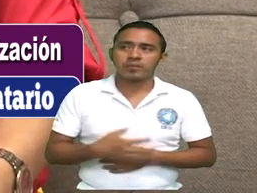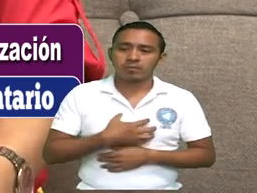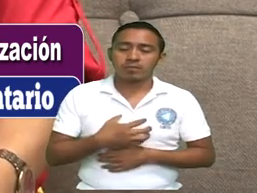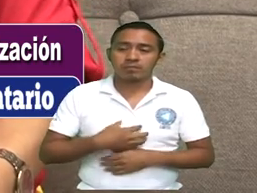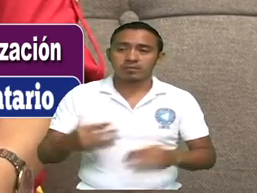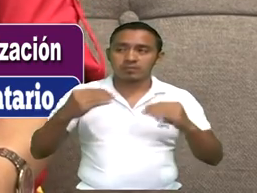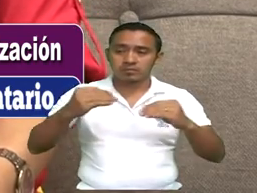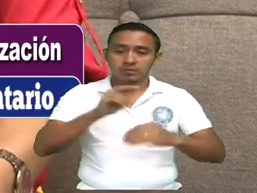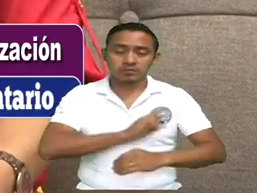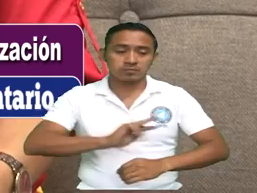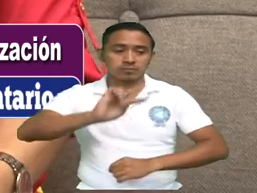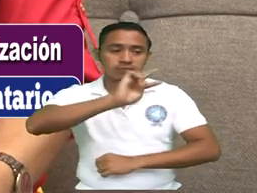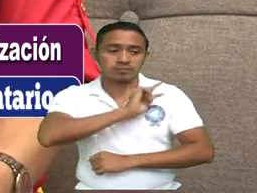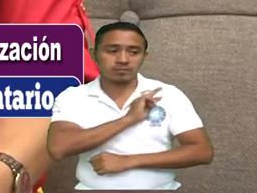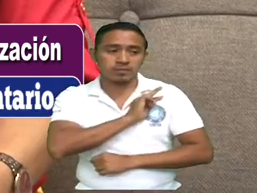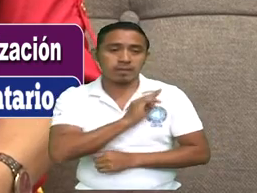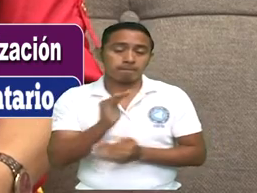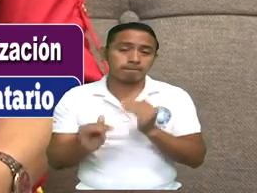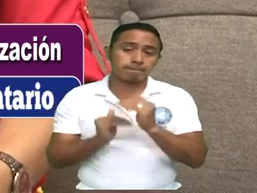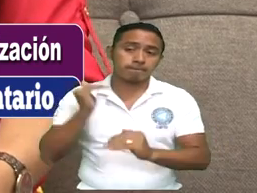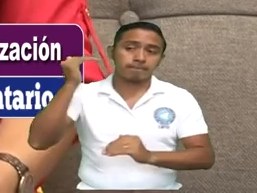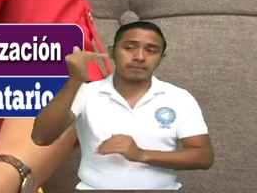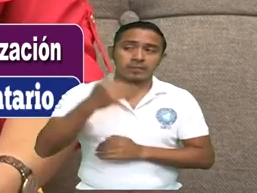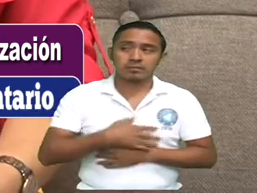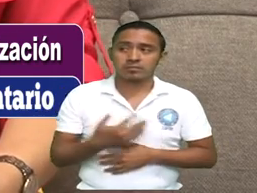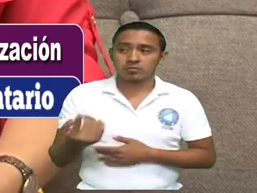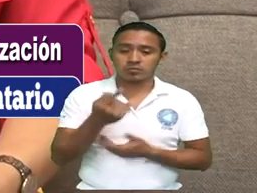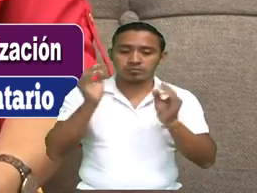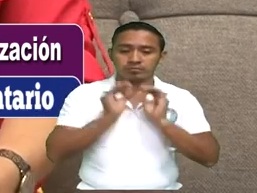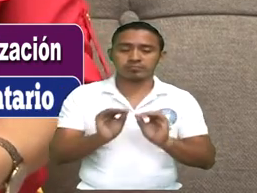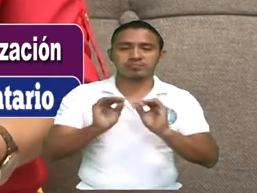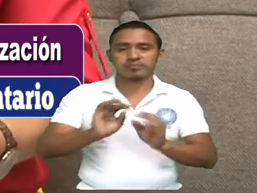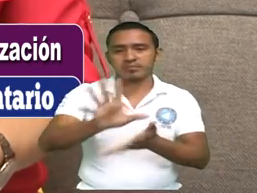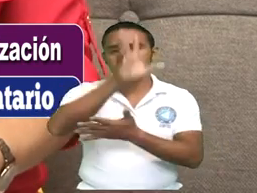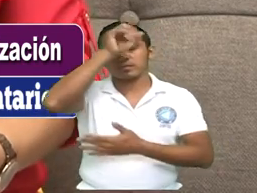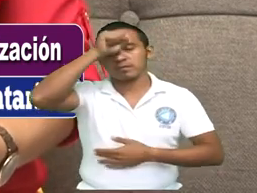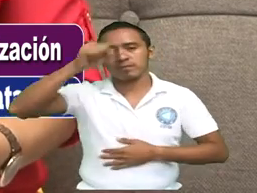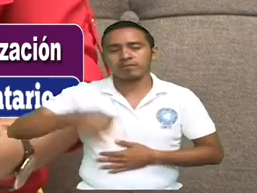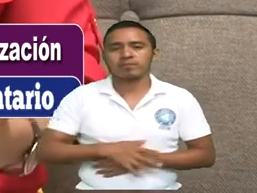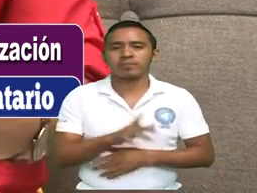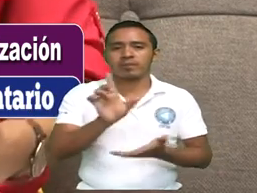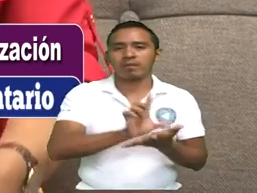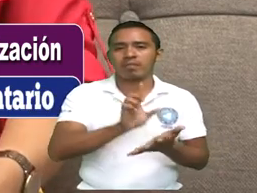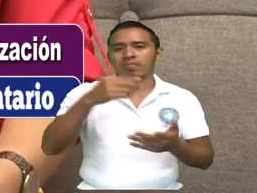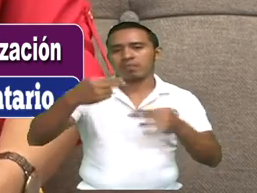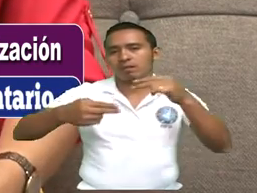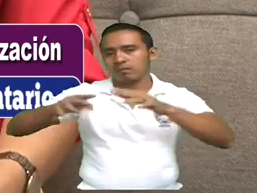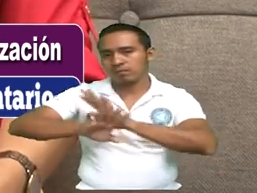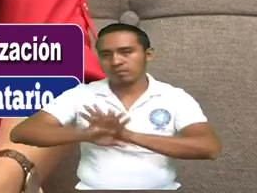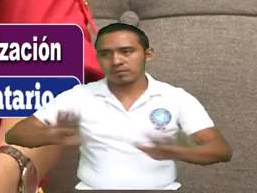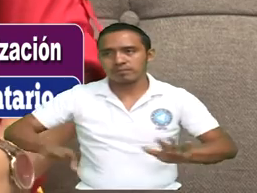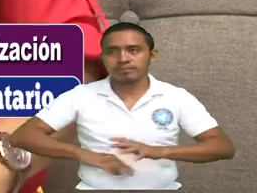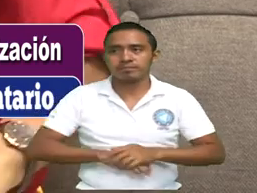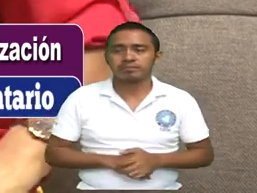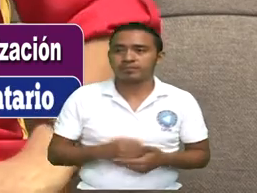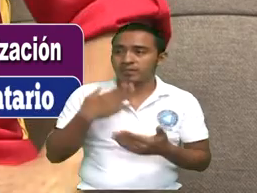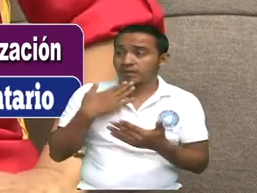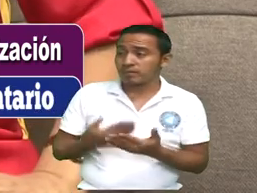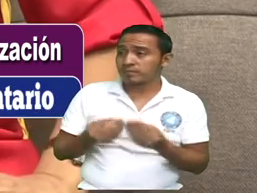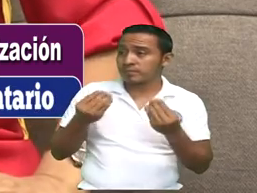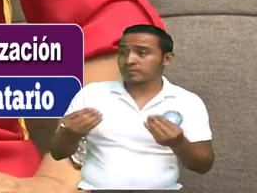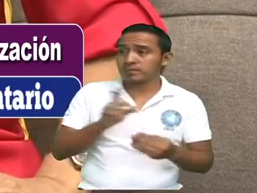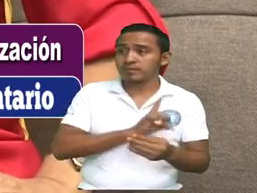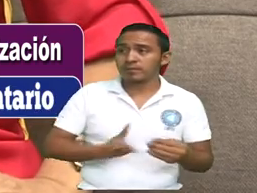educación en valores, que va más allá del simple aprendizaje de letras y números. Sí. Muchas